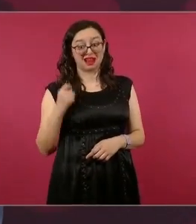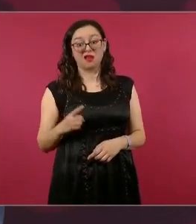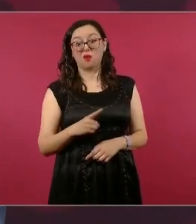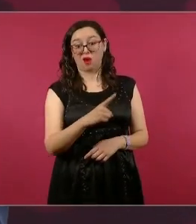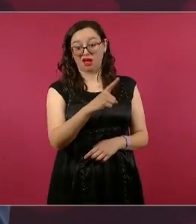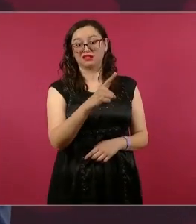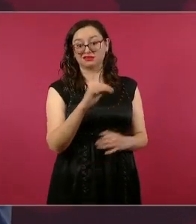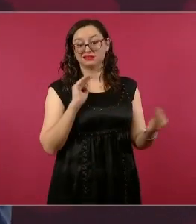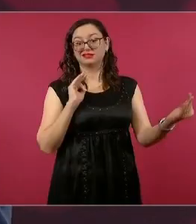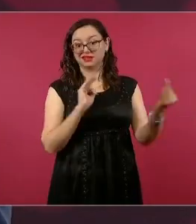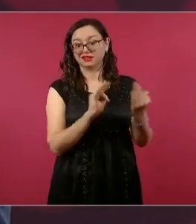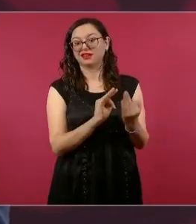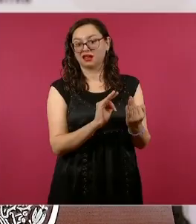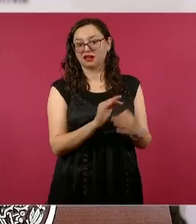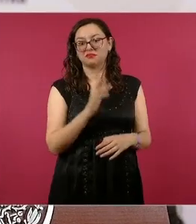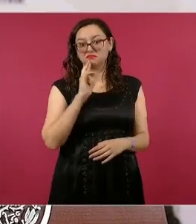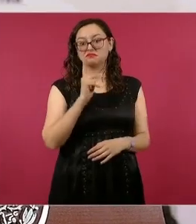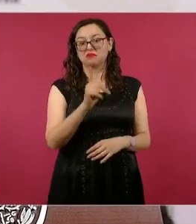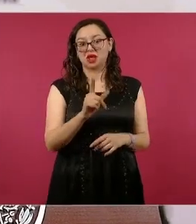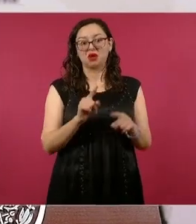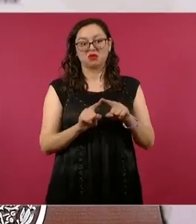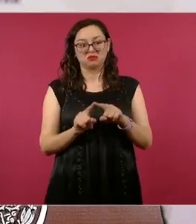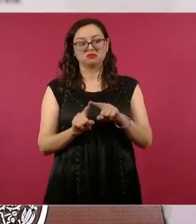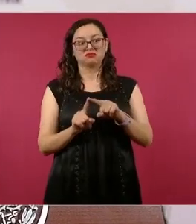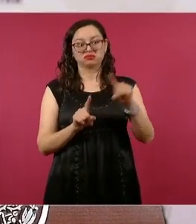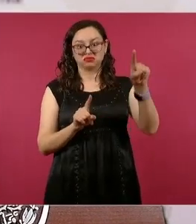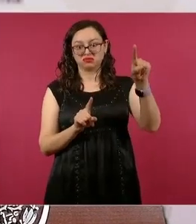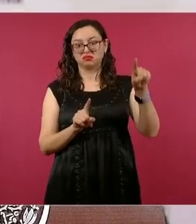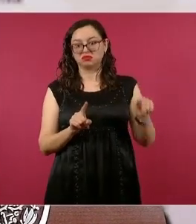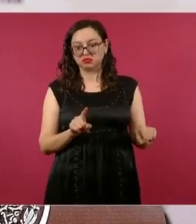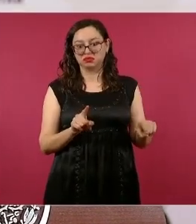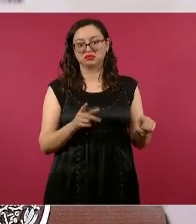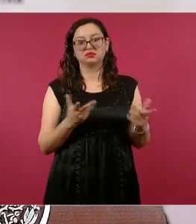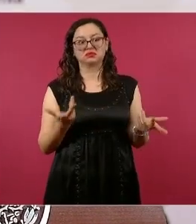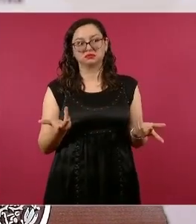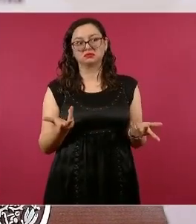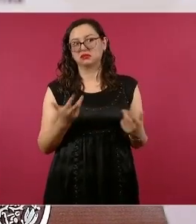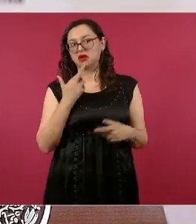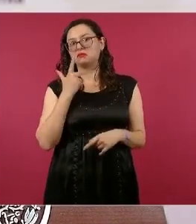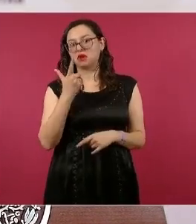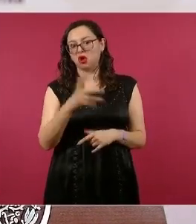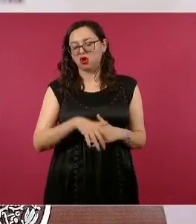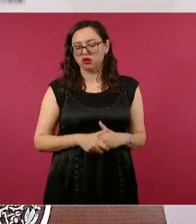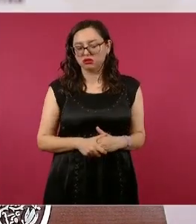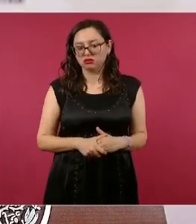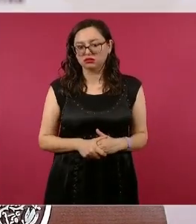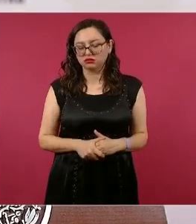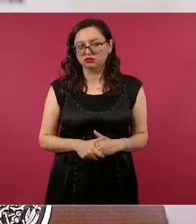Ignacio a Mazatlán o a Culiacán.